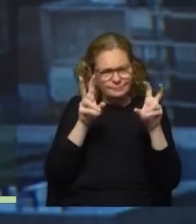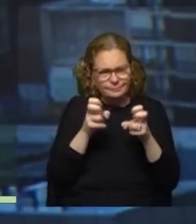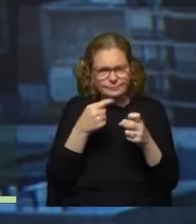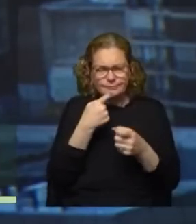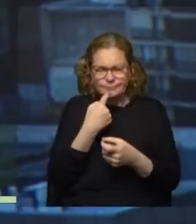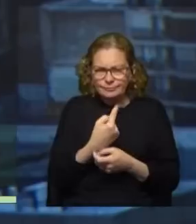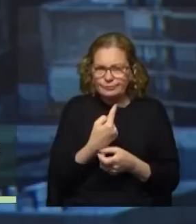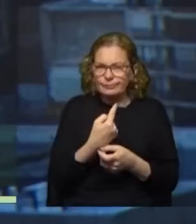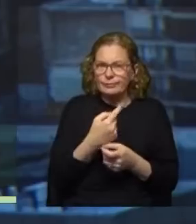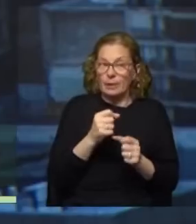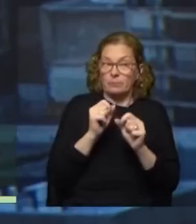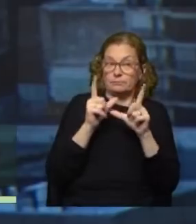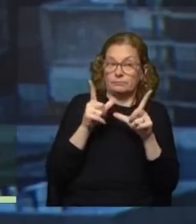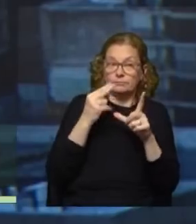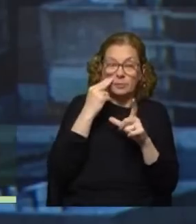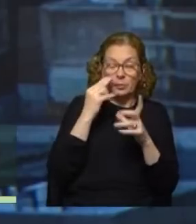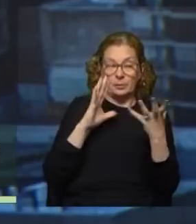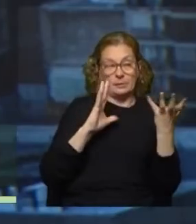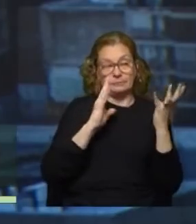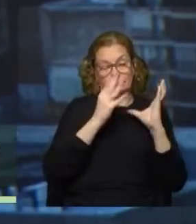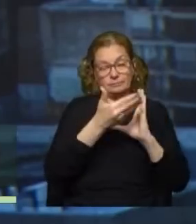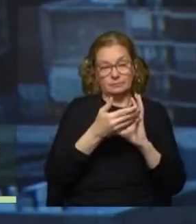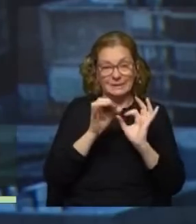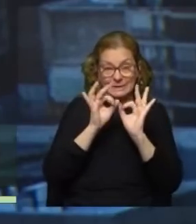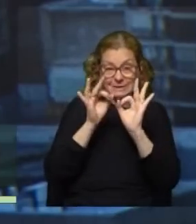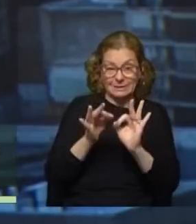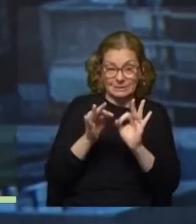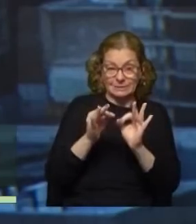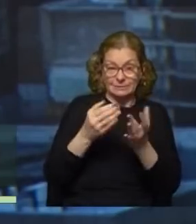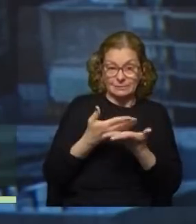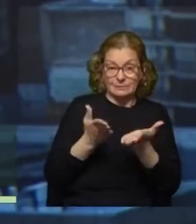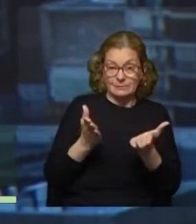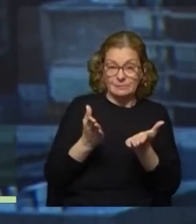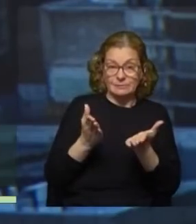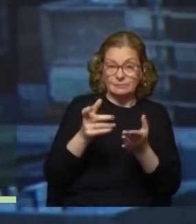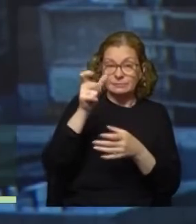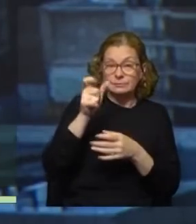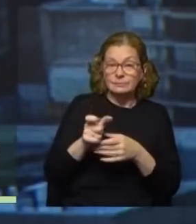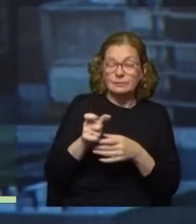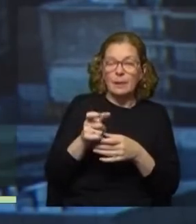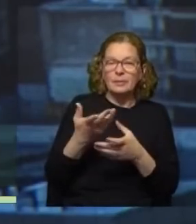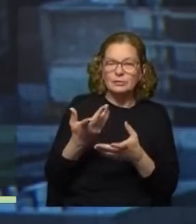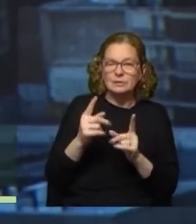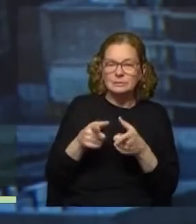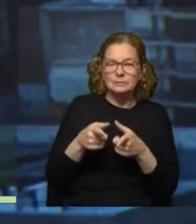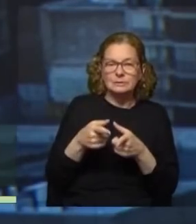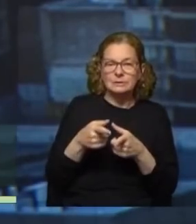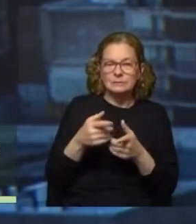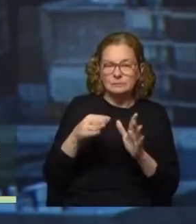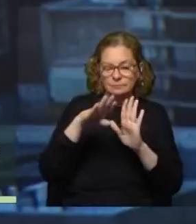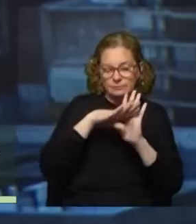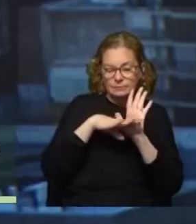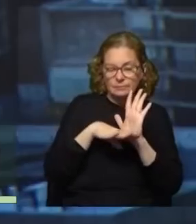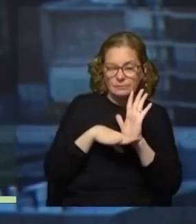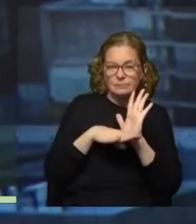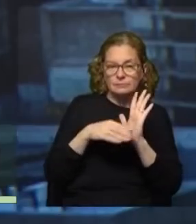los impactos que pueden llegar a presentar entre ellos la gente edificación esta estos planes que